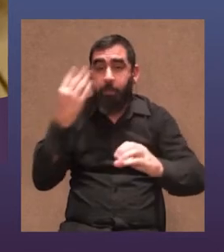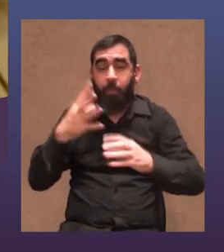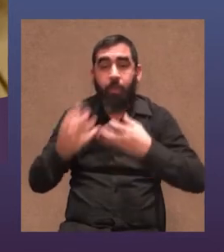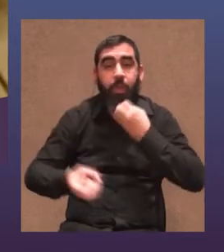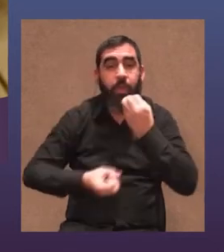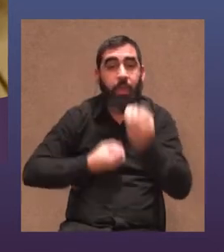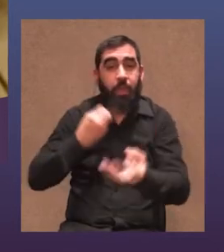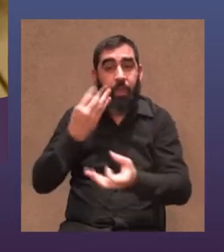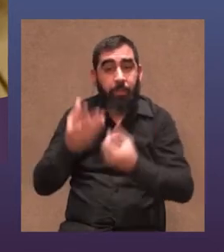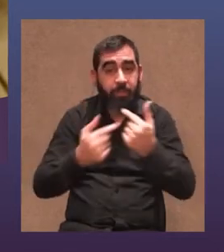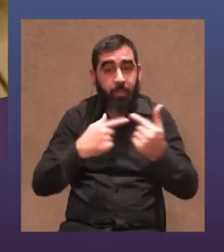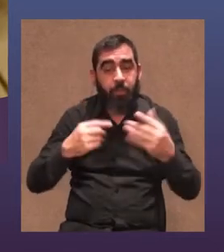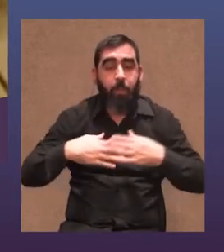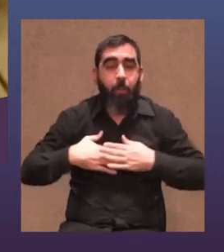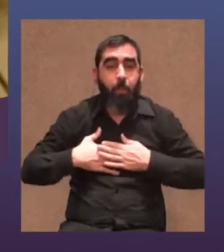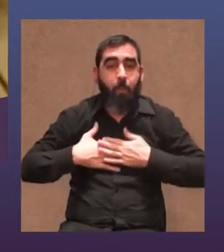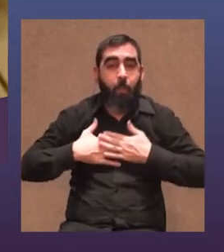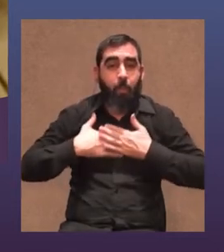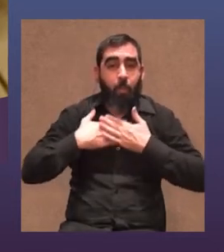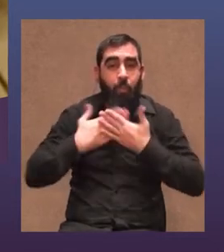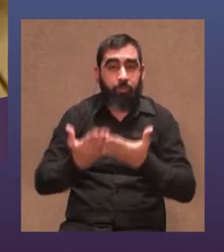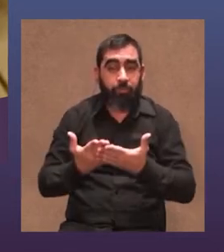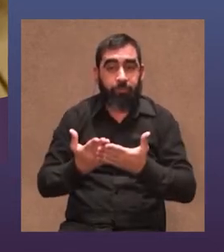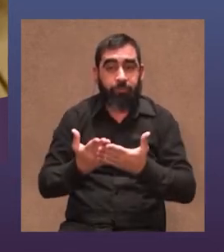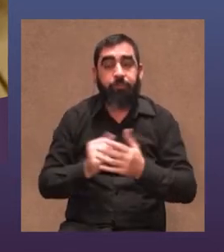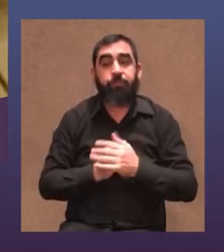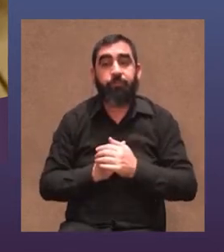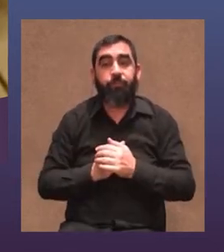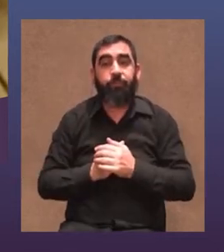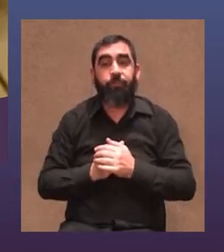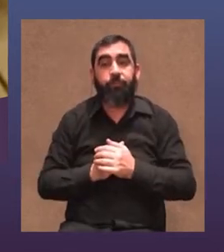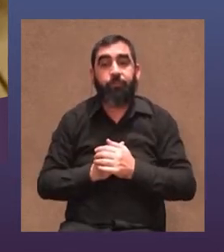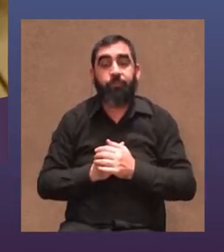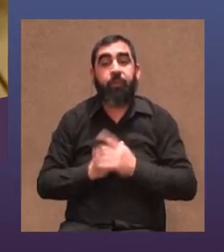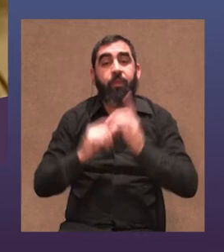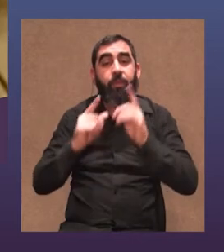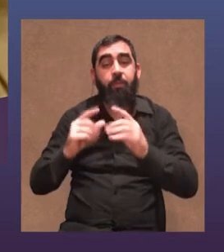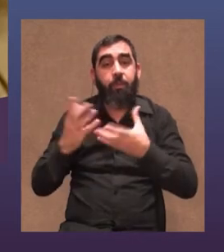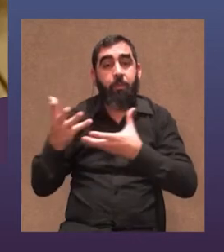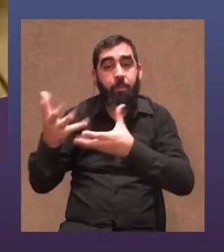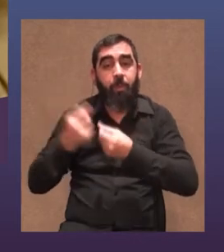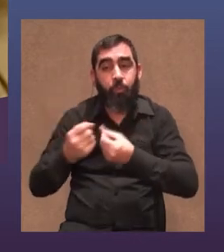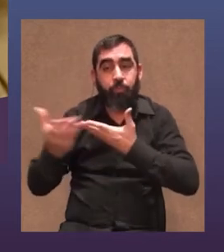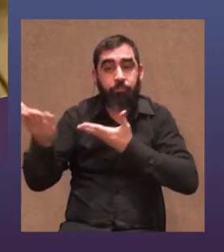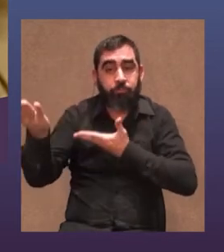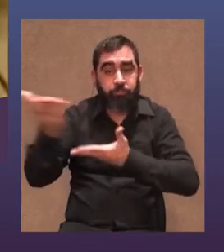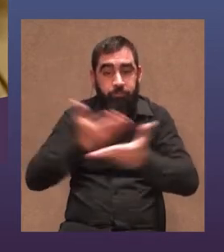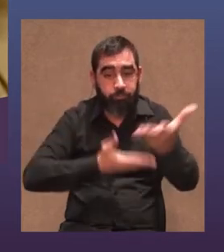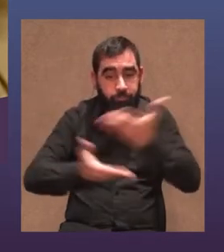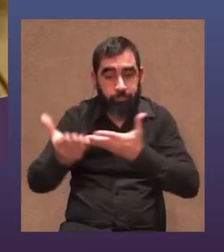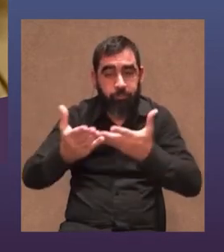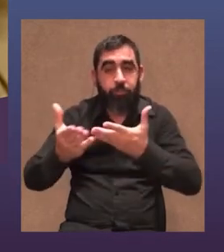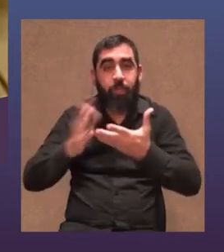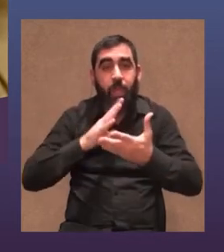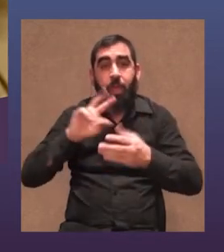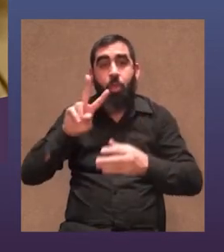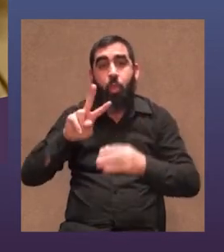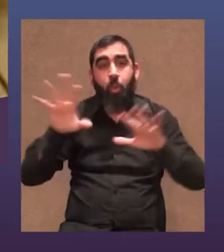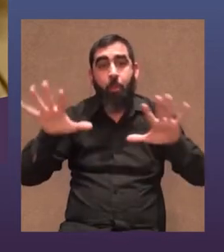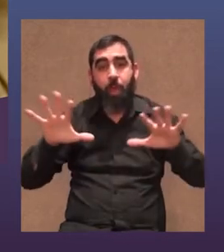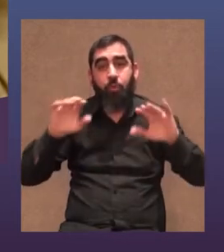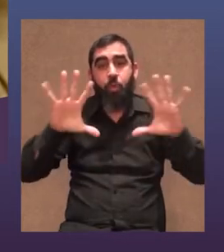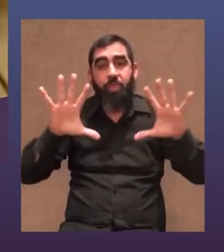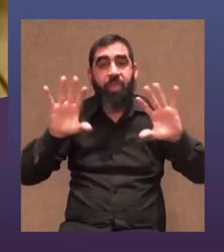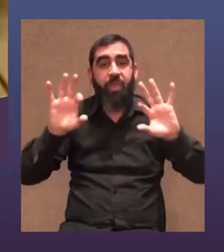expresar mis emociones. Es mi interlocutor. Tengo las dos manos, tengo 10